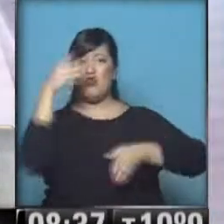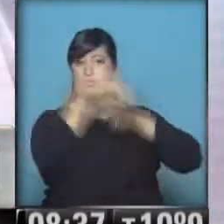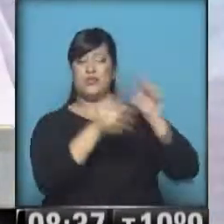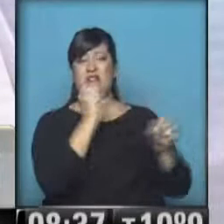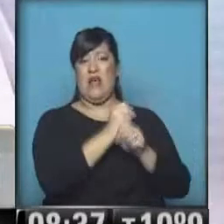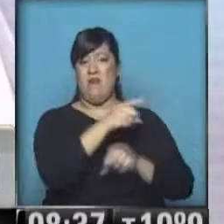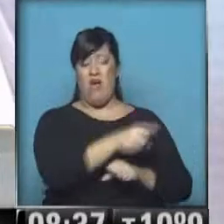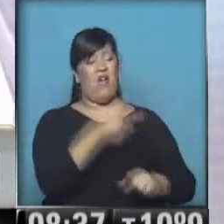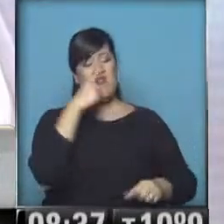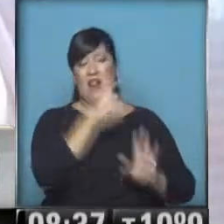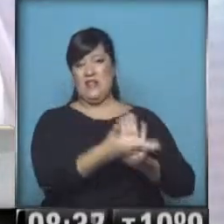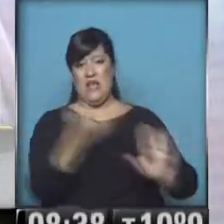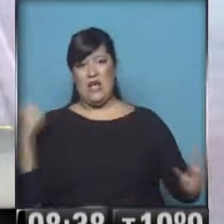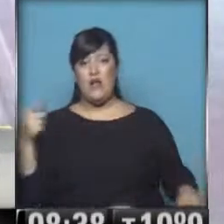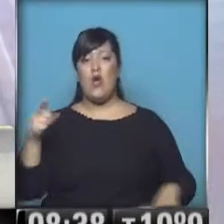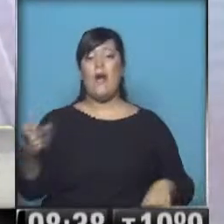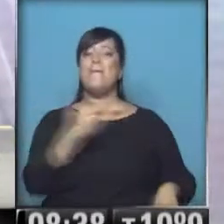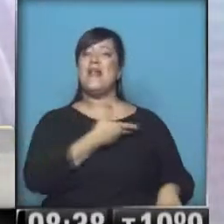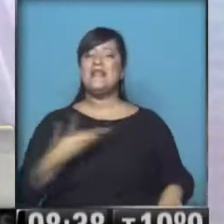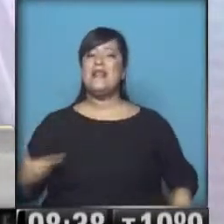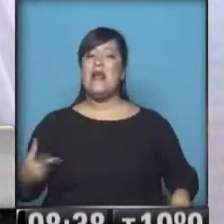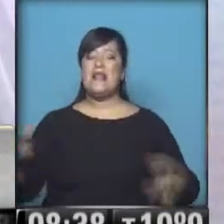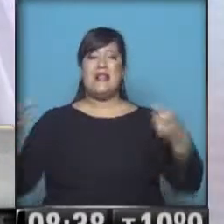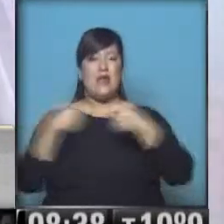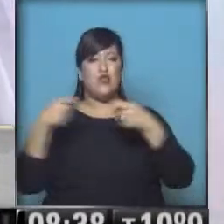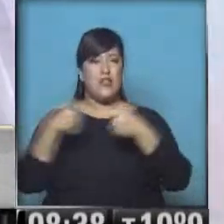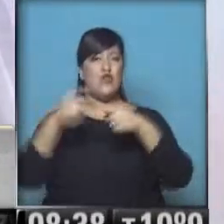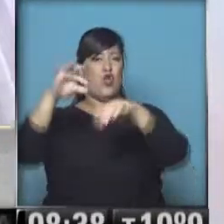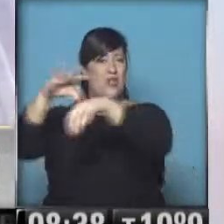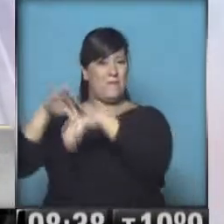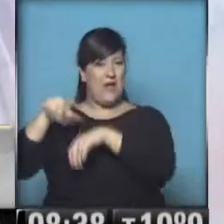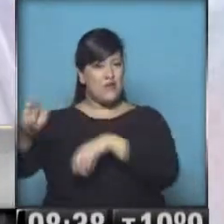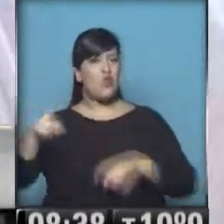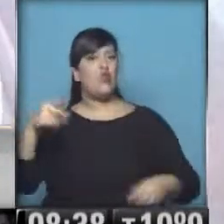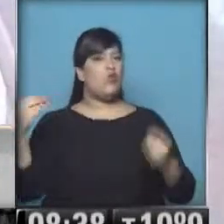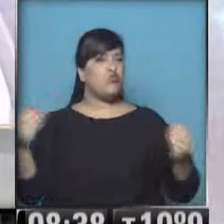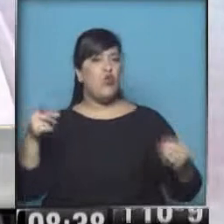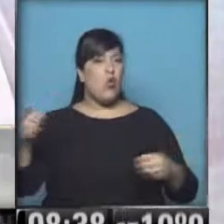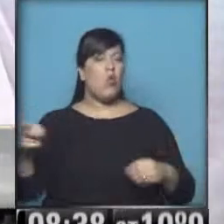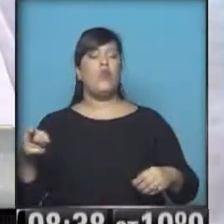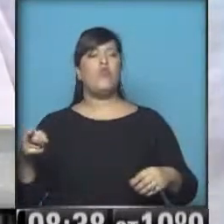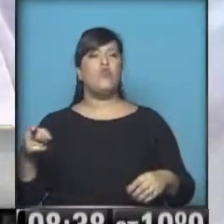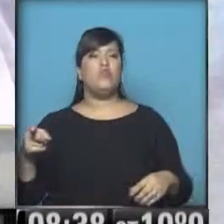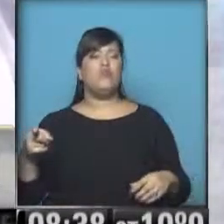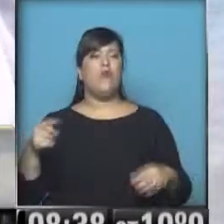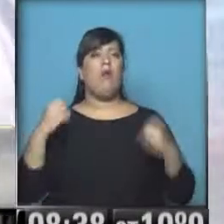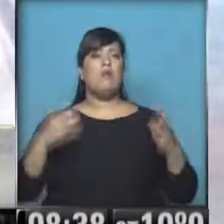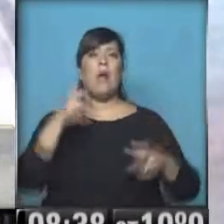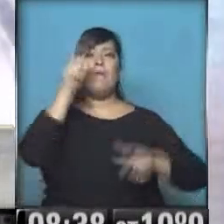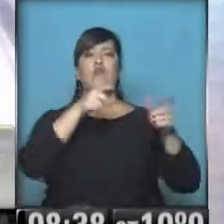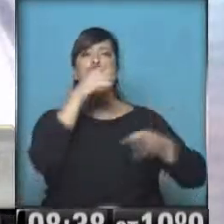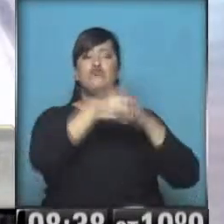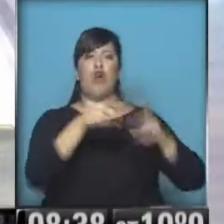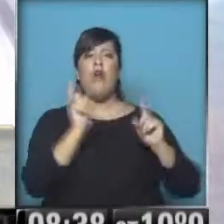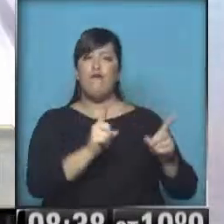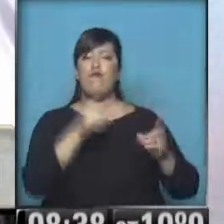trabajando. Gabriel Gravia es presidente de la Asociación de Profesionales. ¿Cuál fue el impacto que tuvo esto sobre los pacientes que todavía siguen